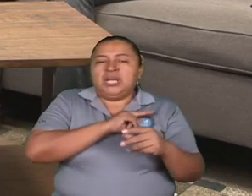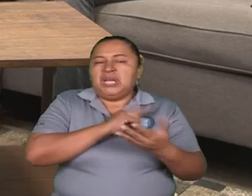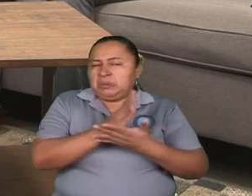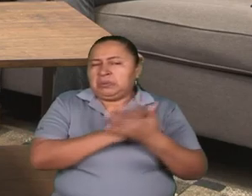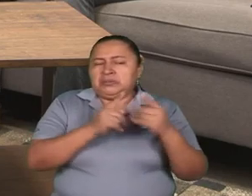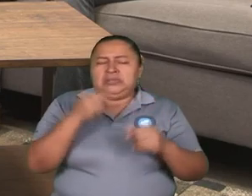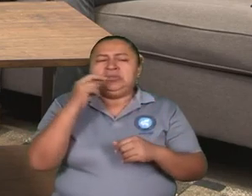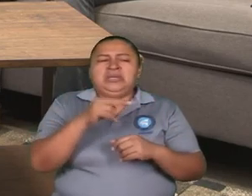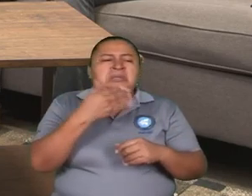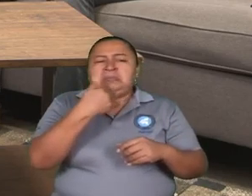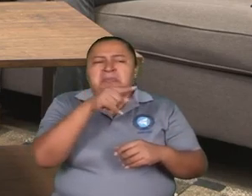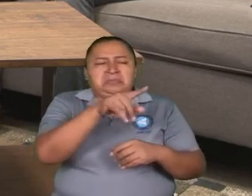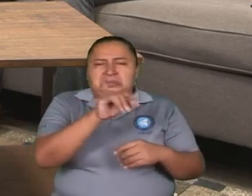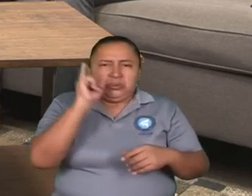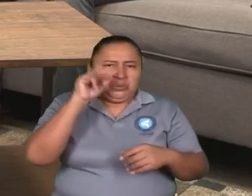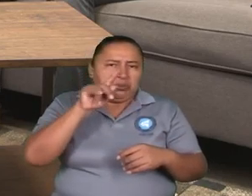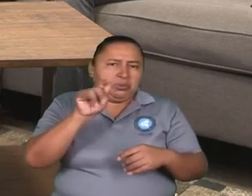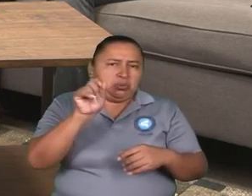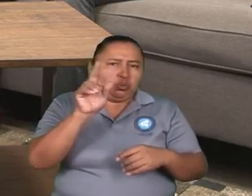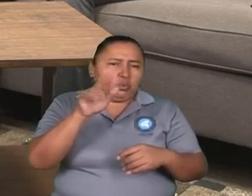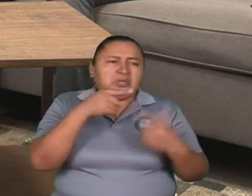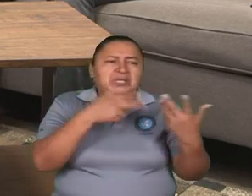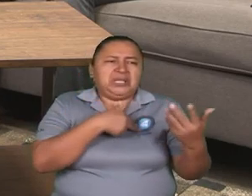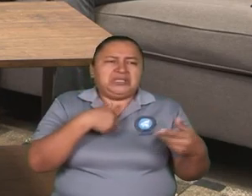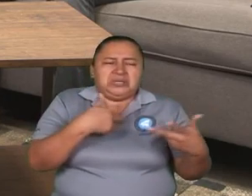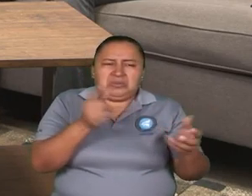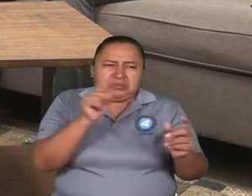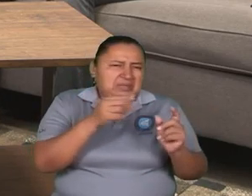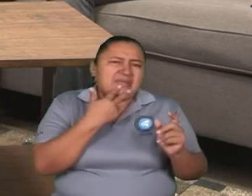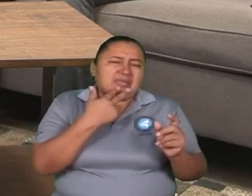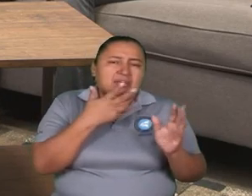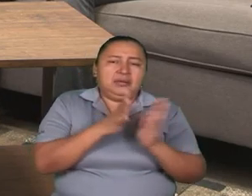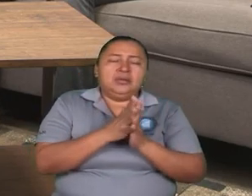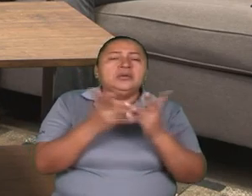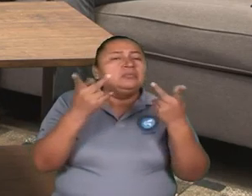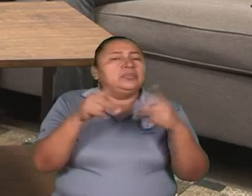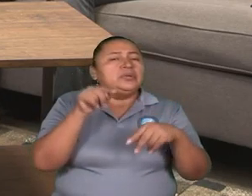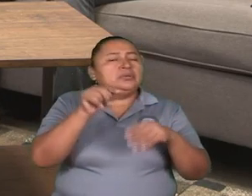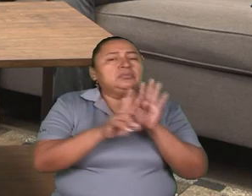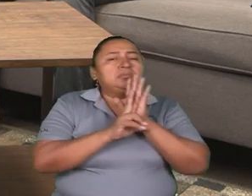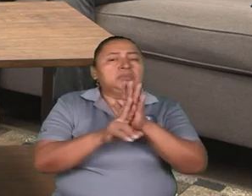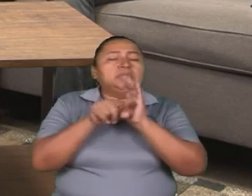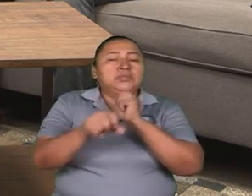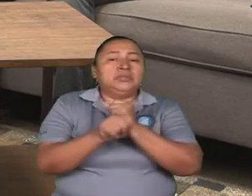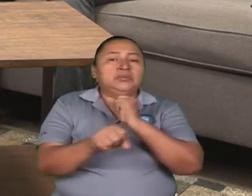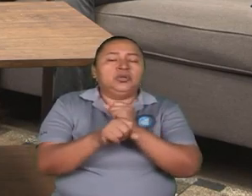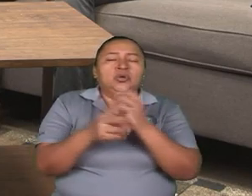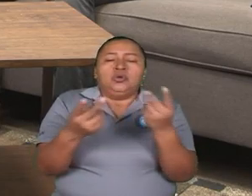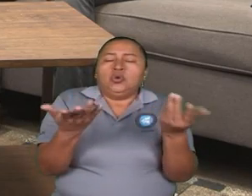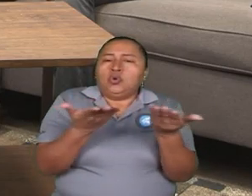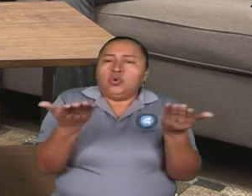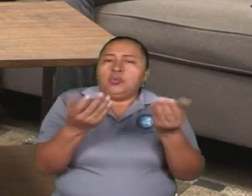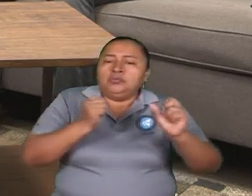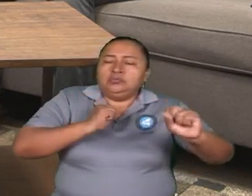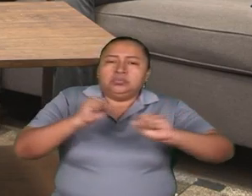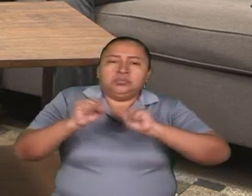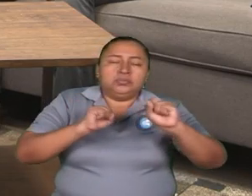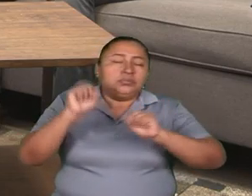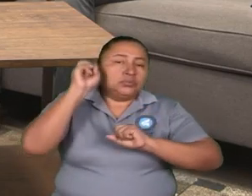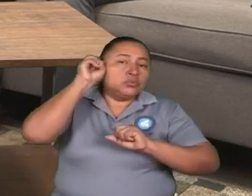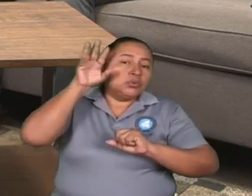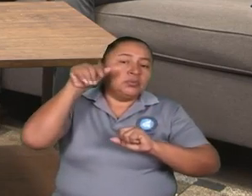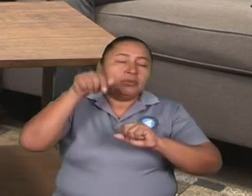pueblo. Compañero Félix, también expectativas plantadas, es decir, y quiero ser objetivo con esto, una pregunta que